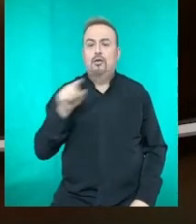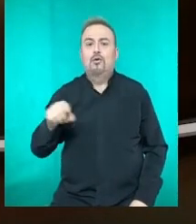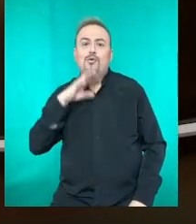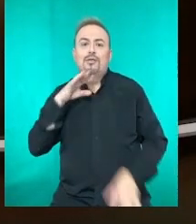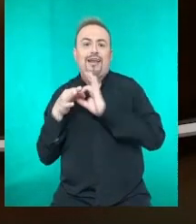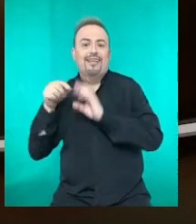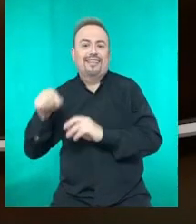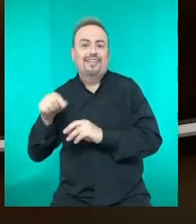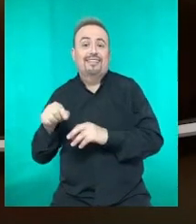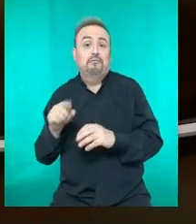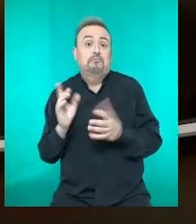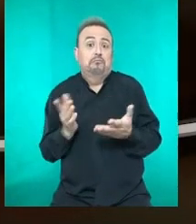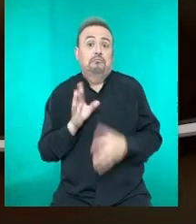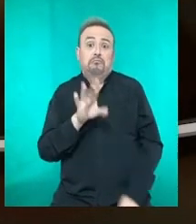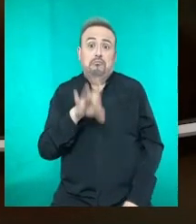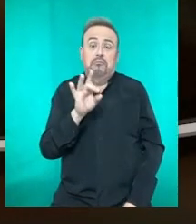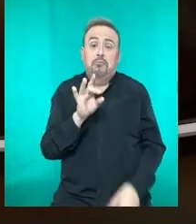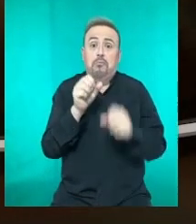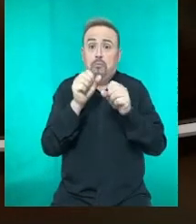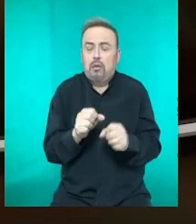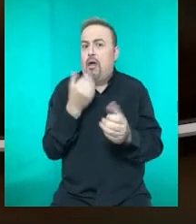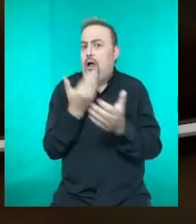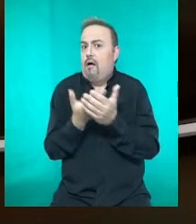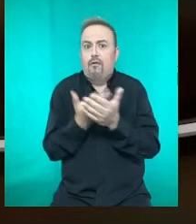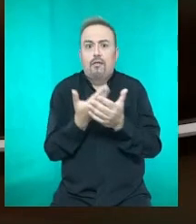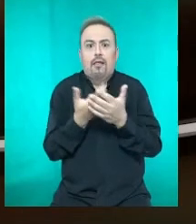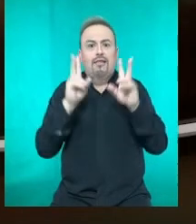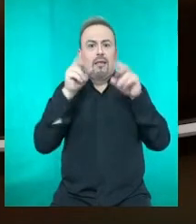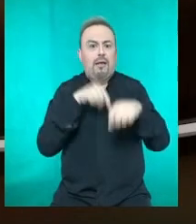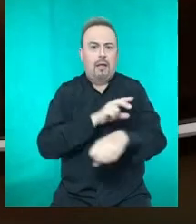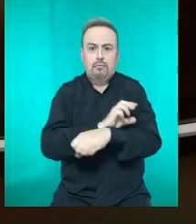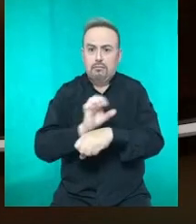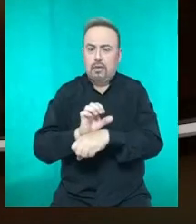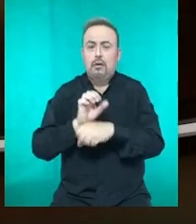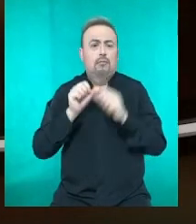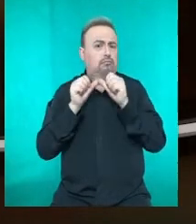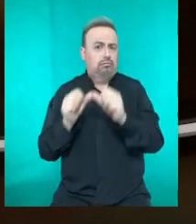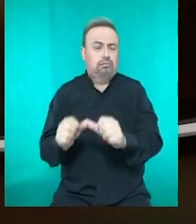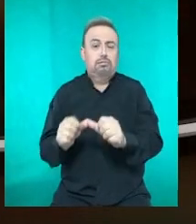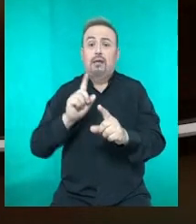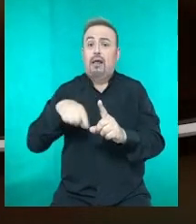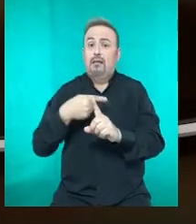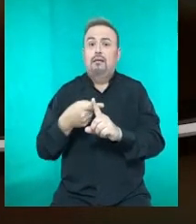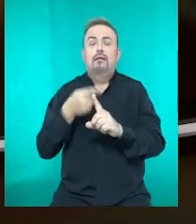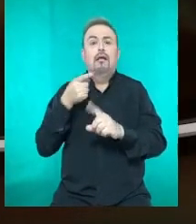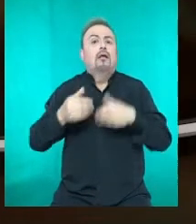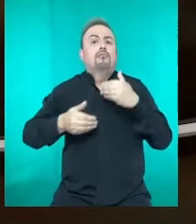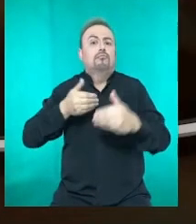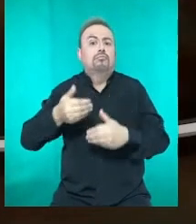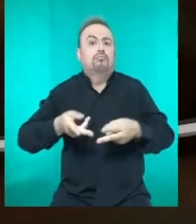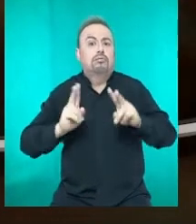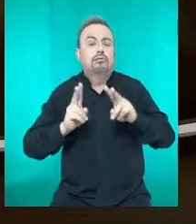Por lo tanto, es una alternativa eficiente en términos energéticos, sustentable y que además permite ser un avance hacia